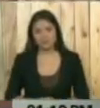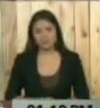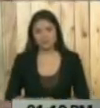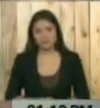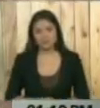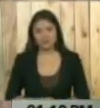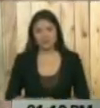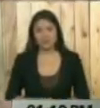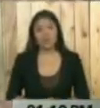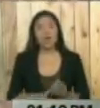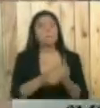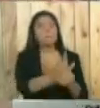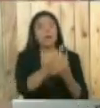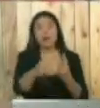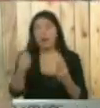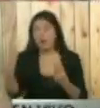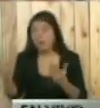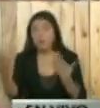Para cada uno